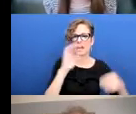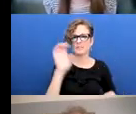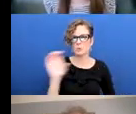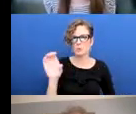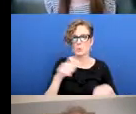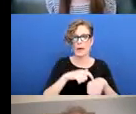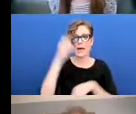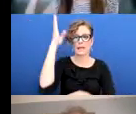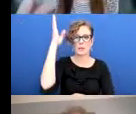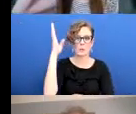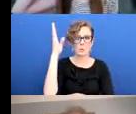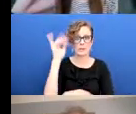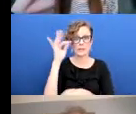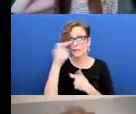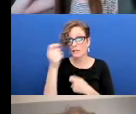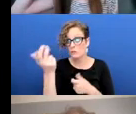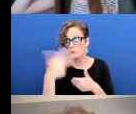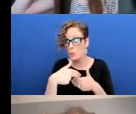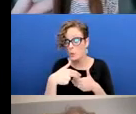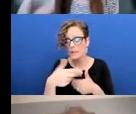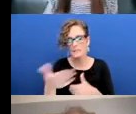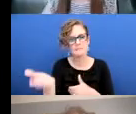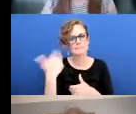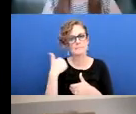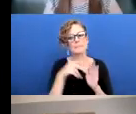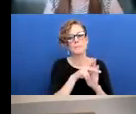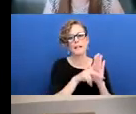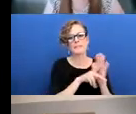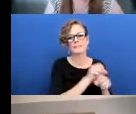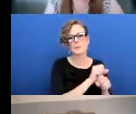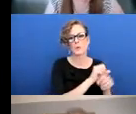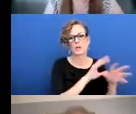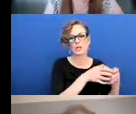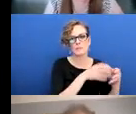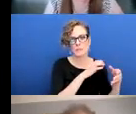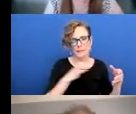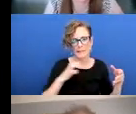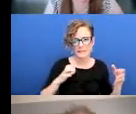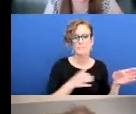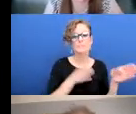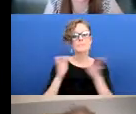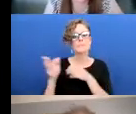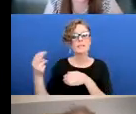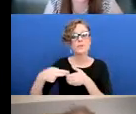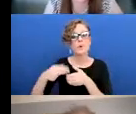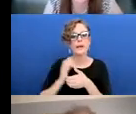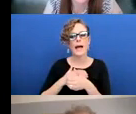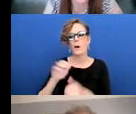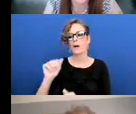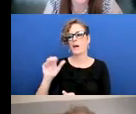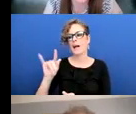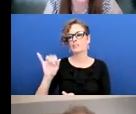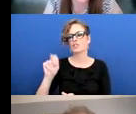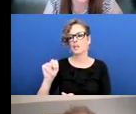Públicas interested in joining in. va a tener su reunión muy pronto. Si a alguien le interesa asistir, también